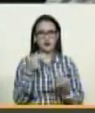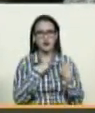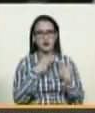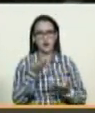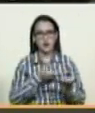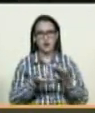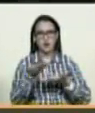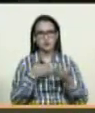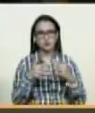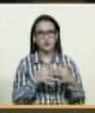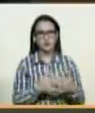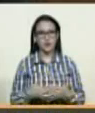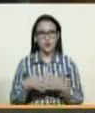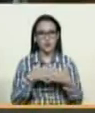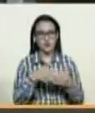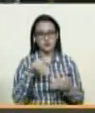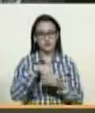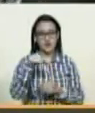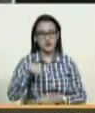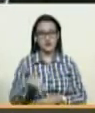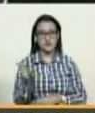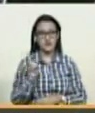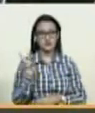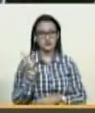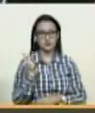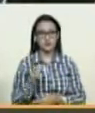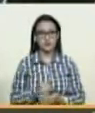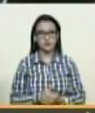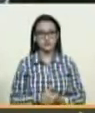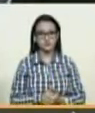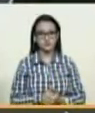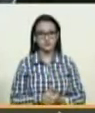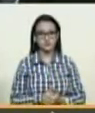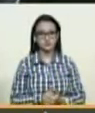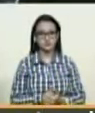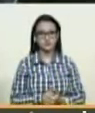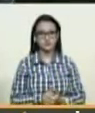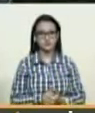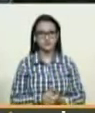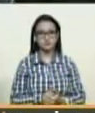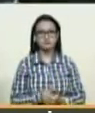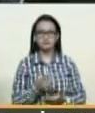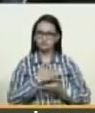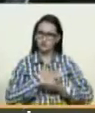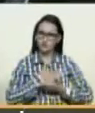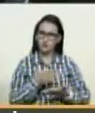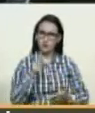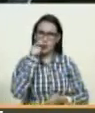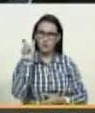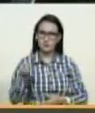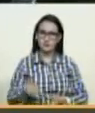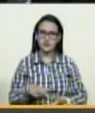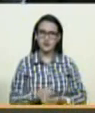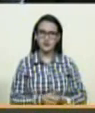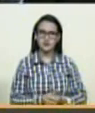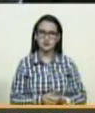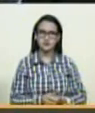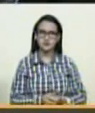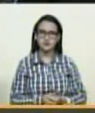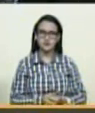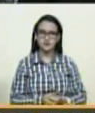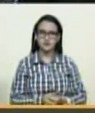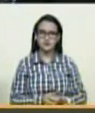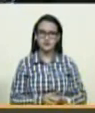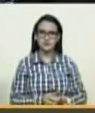de negocios de estados unidos en venezuela el señor james story quien con mucha cordialidad y hay que decirlo y